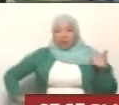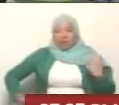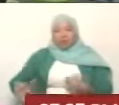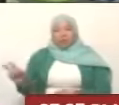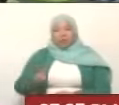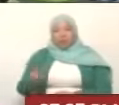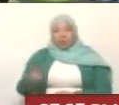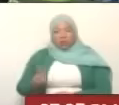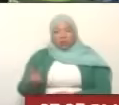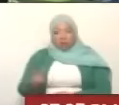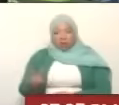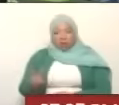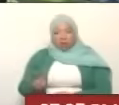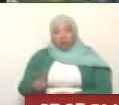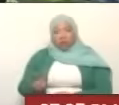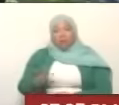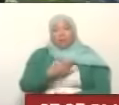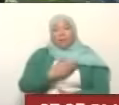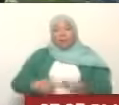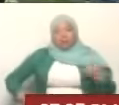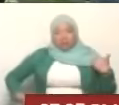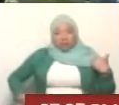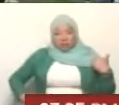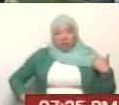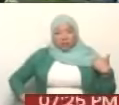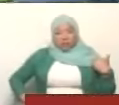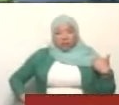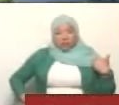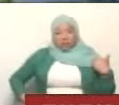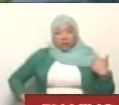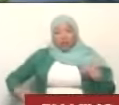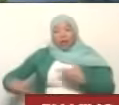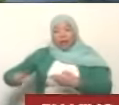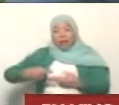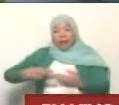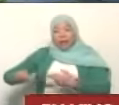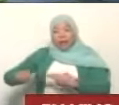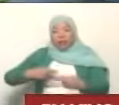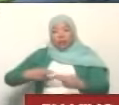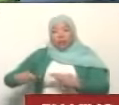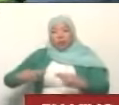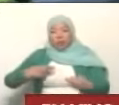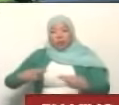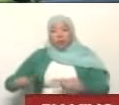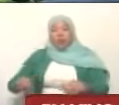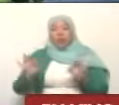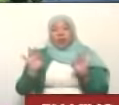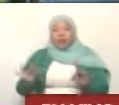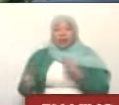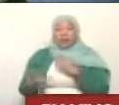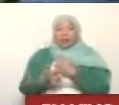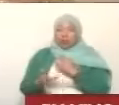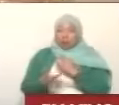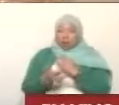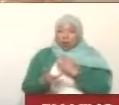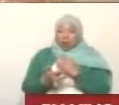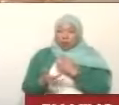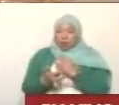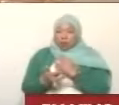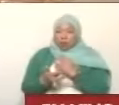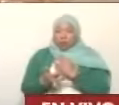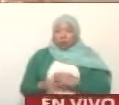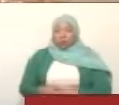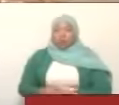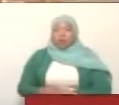Xi Jinping, presidente de China, esas relaciones que usted estratégica que tiene, y esa va